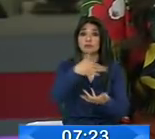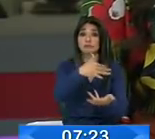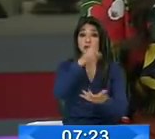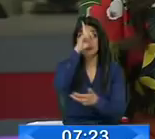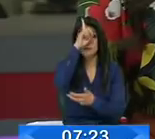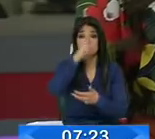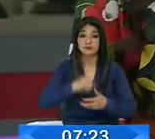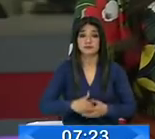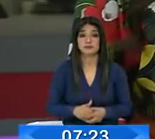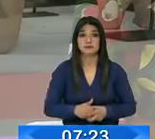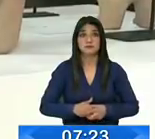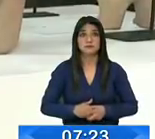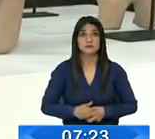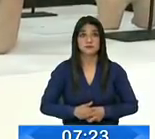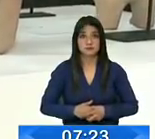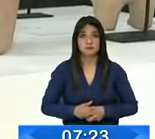Alemania.